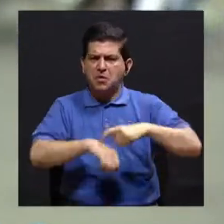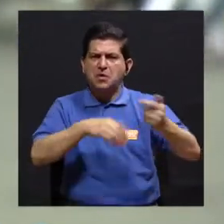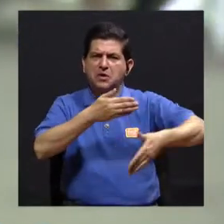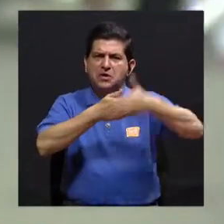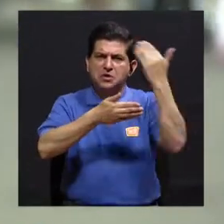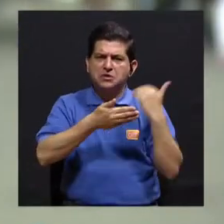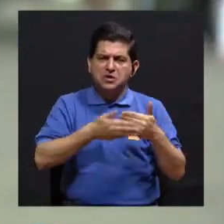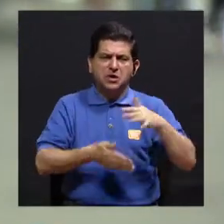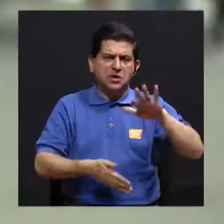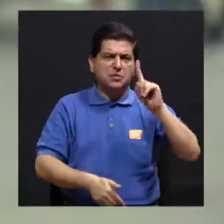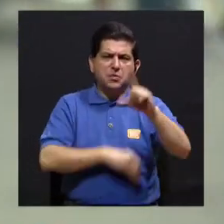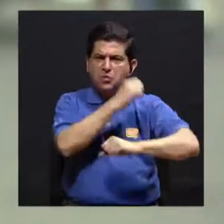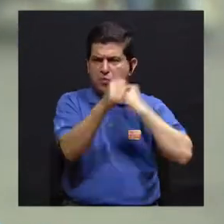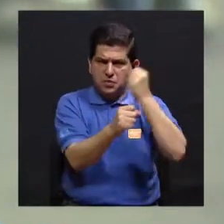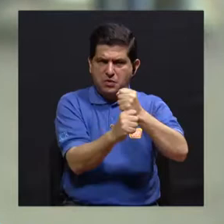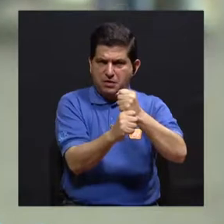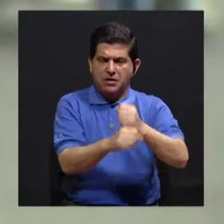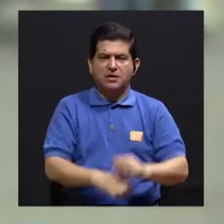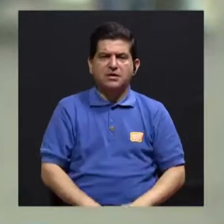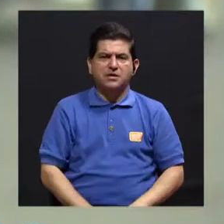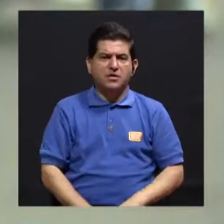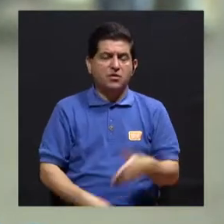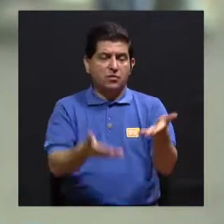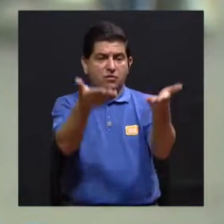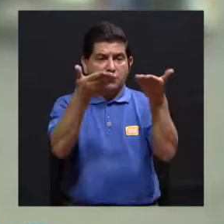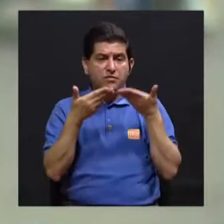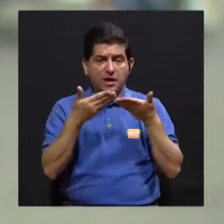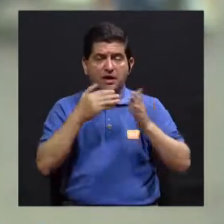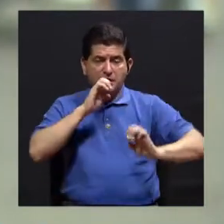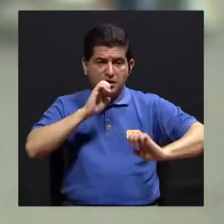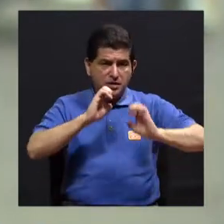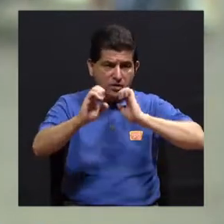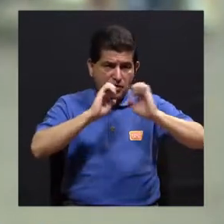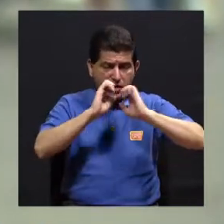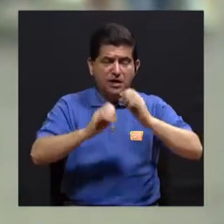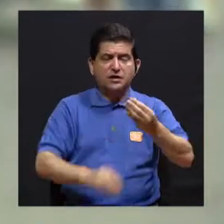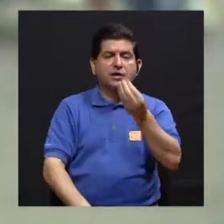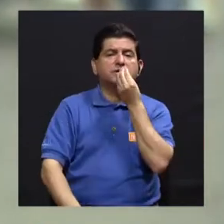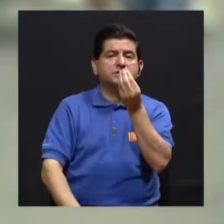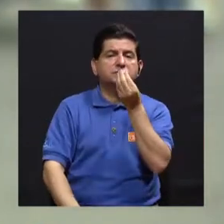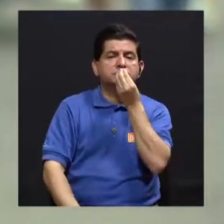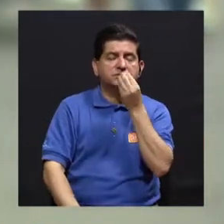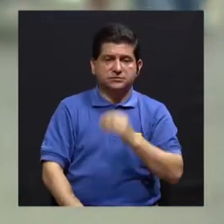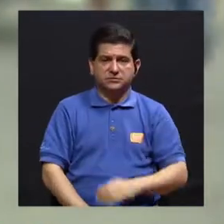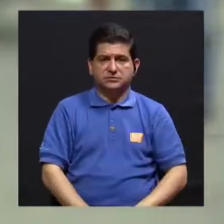hace poco tiempo, aproximadamente un año, nos entregó la entrevista de nutrición o